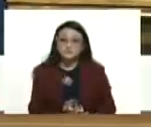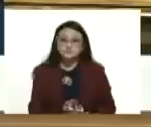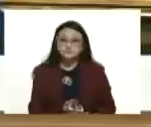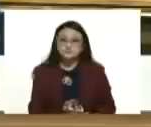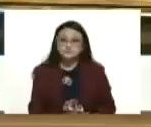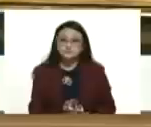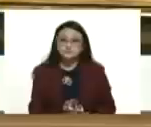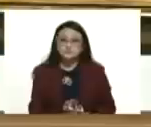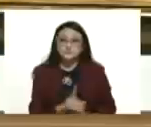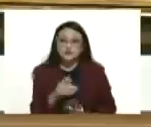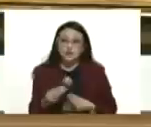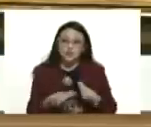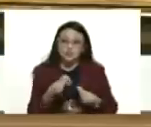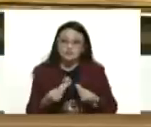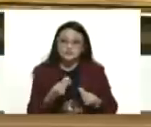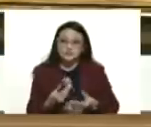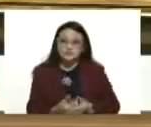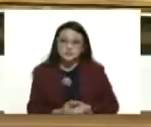Esto lo hacemos